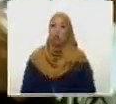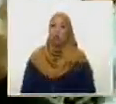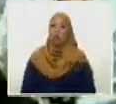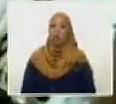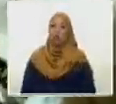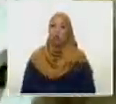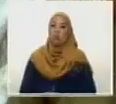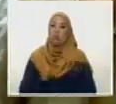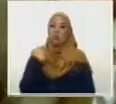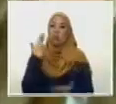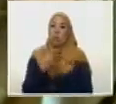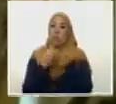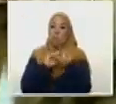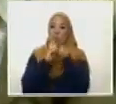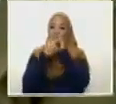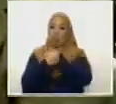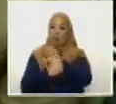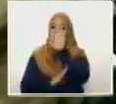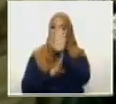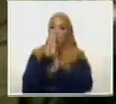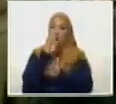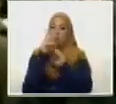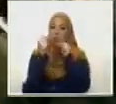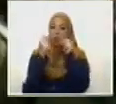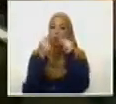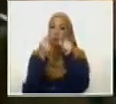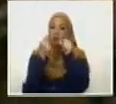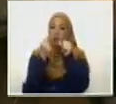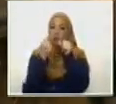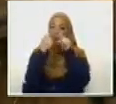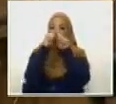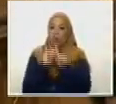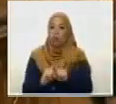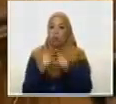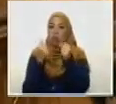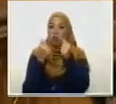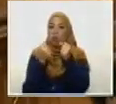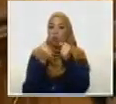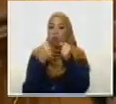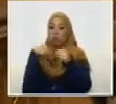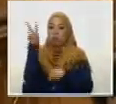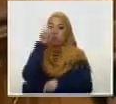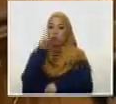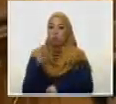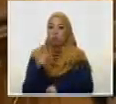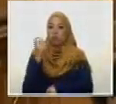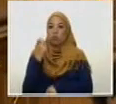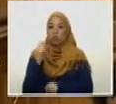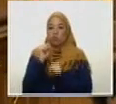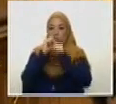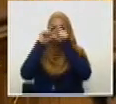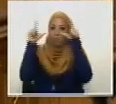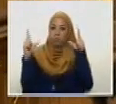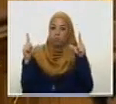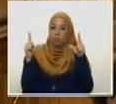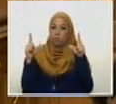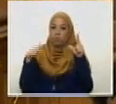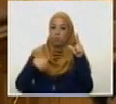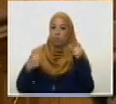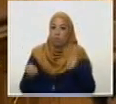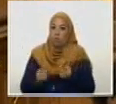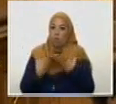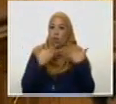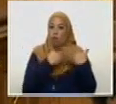del plan de recuperación, crecimiento y prosperidad económica, que es lo que ha despertado en el